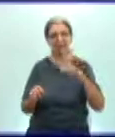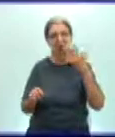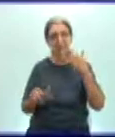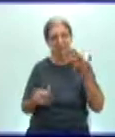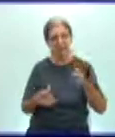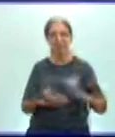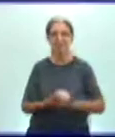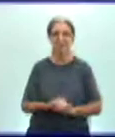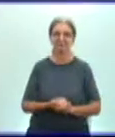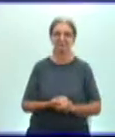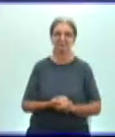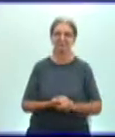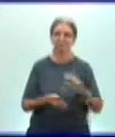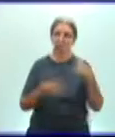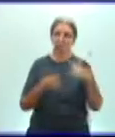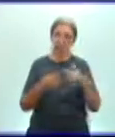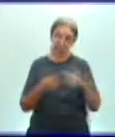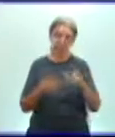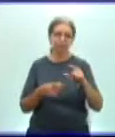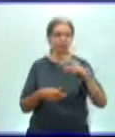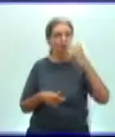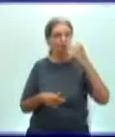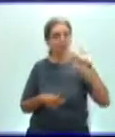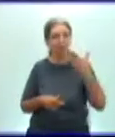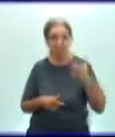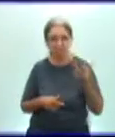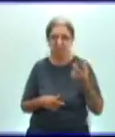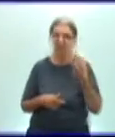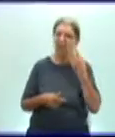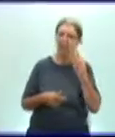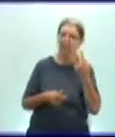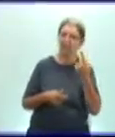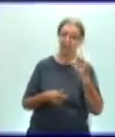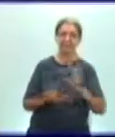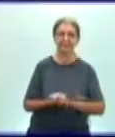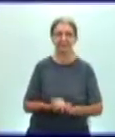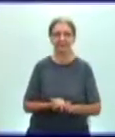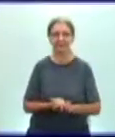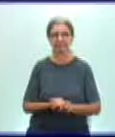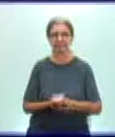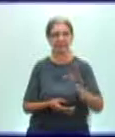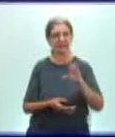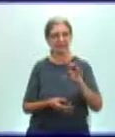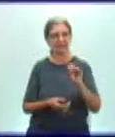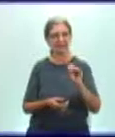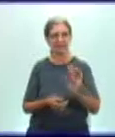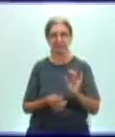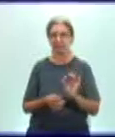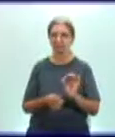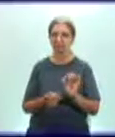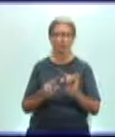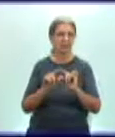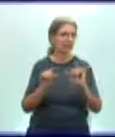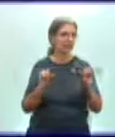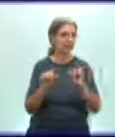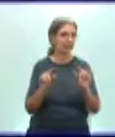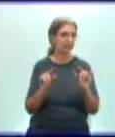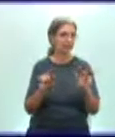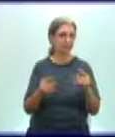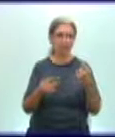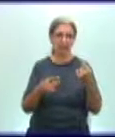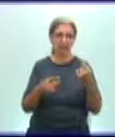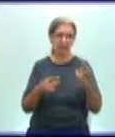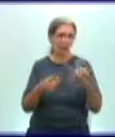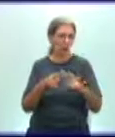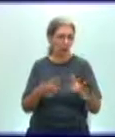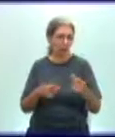cuento. Los otros cuentos, pues vamos a verlo en pantalla, tienen títulos muy interesantes. El otro yo,